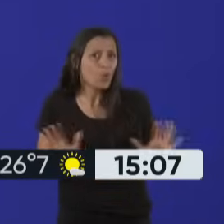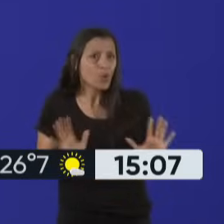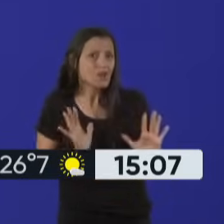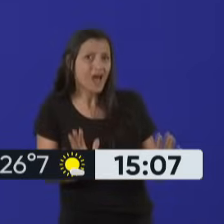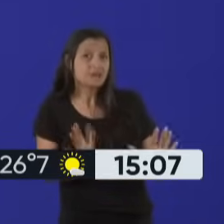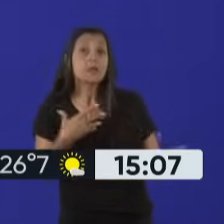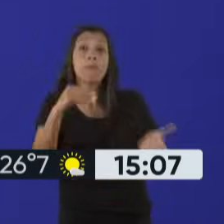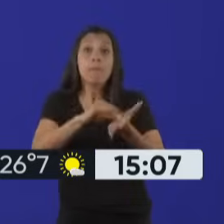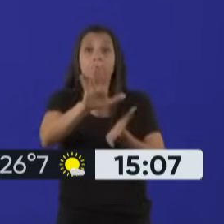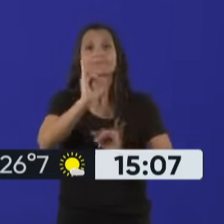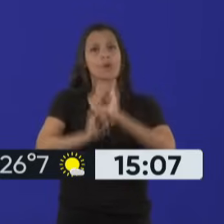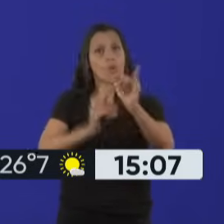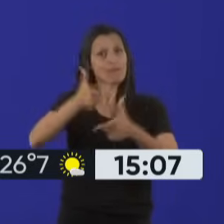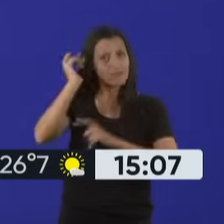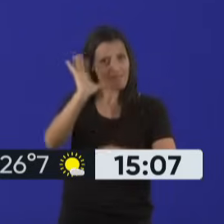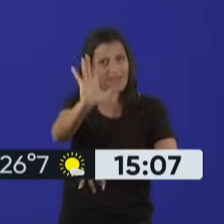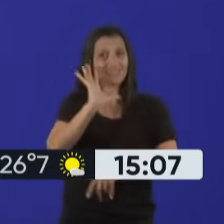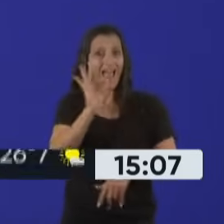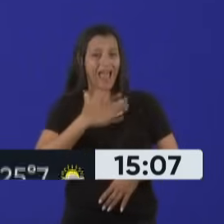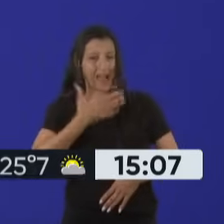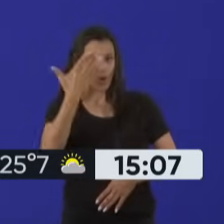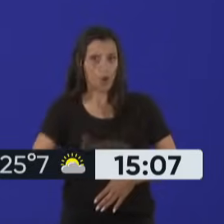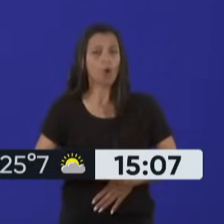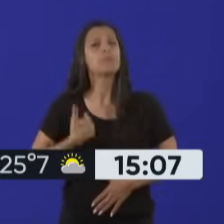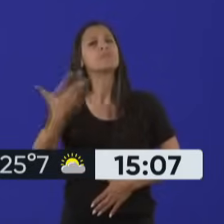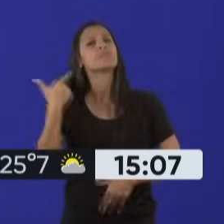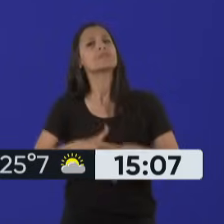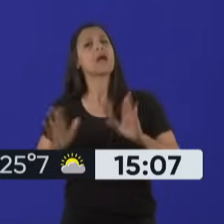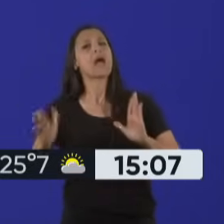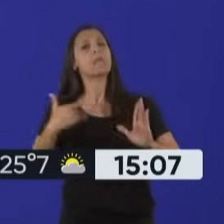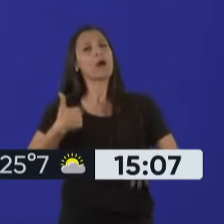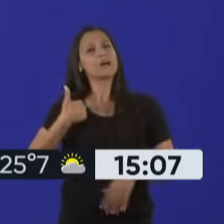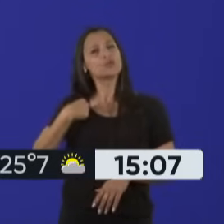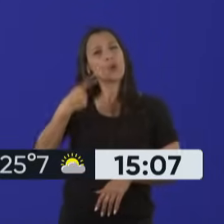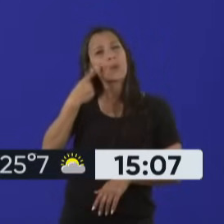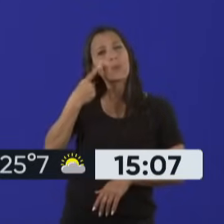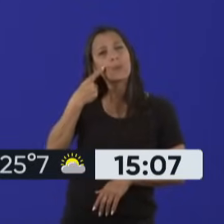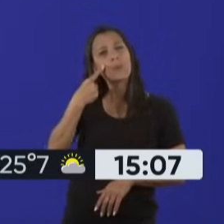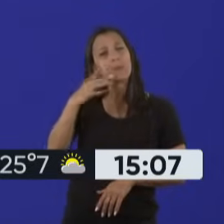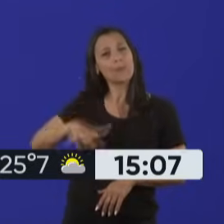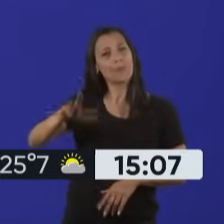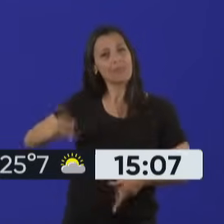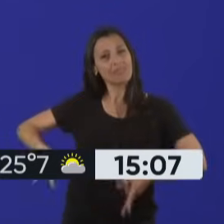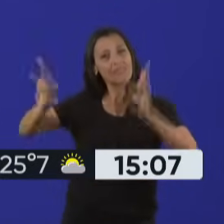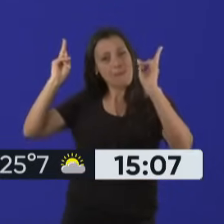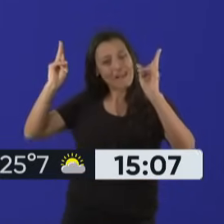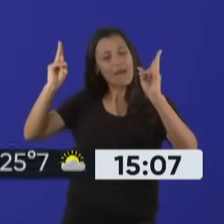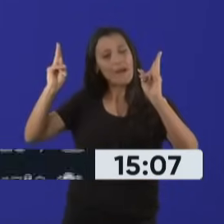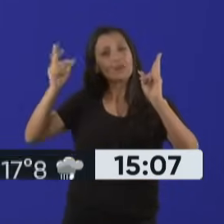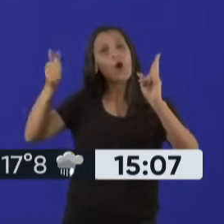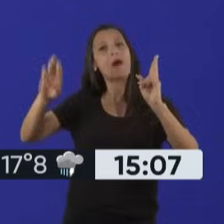Es más, le voy a contar una anécdota. En la época que yo vivía, digamos, en el departamento del